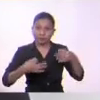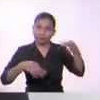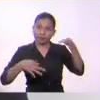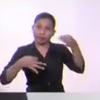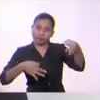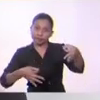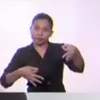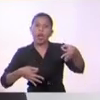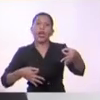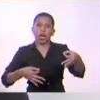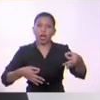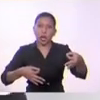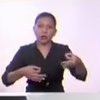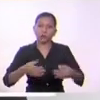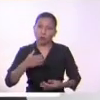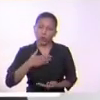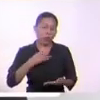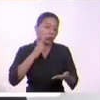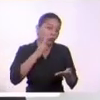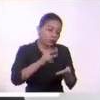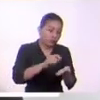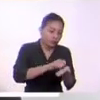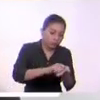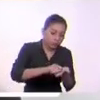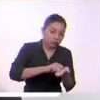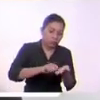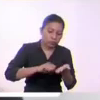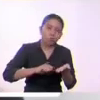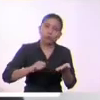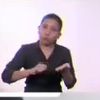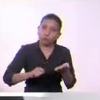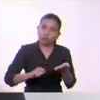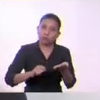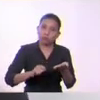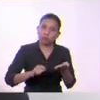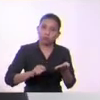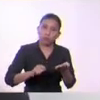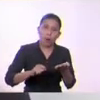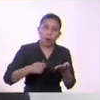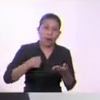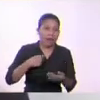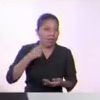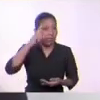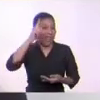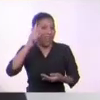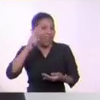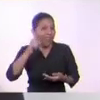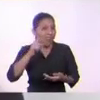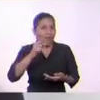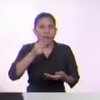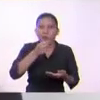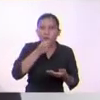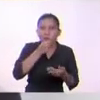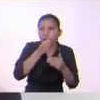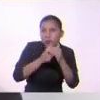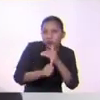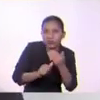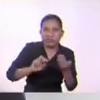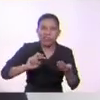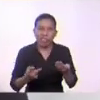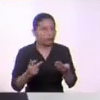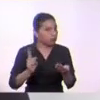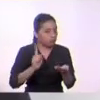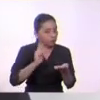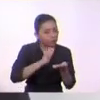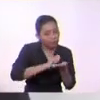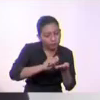procura responder tal como te lo han pedido, sin hacer trampa al resolver.